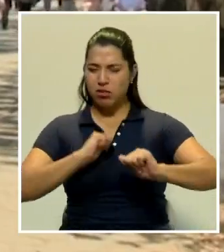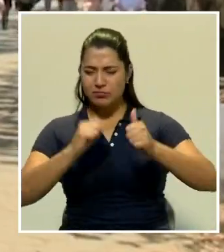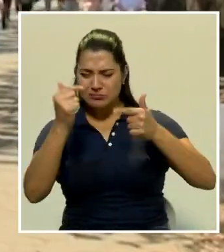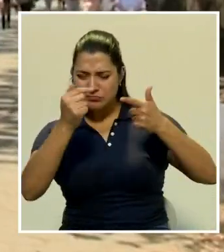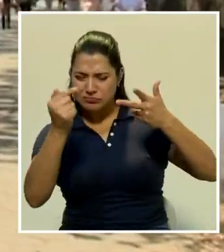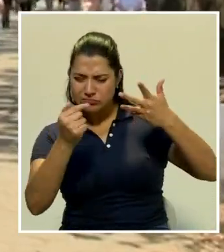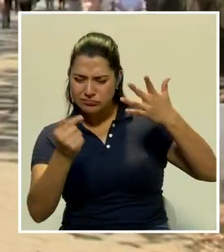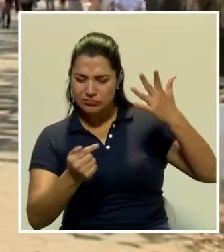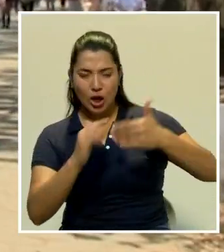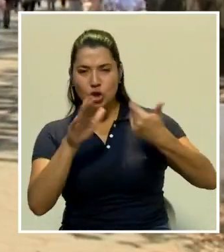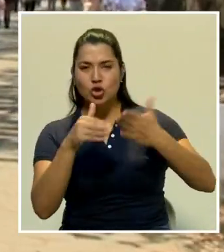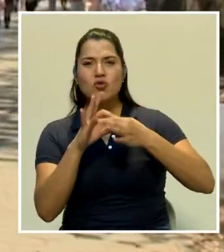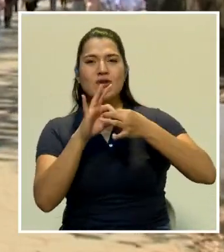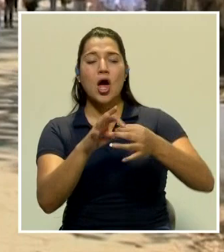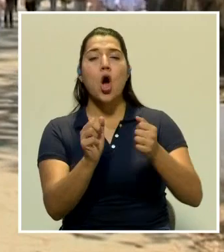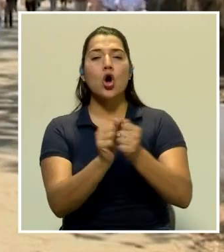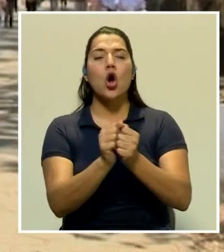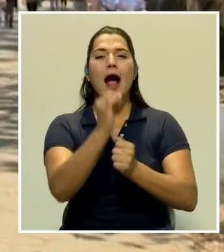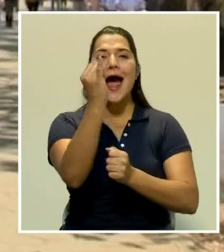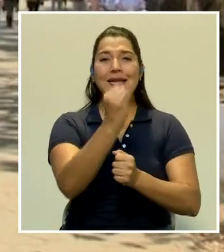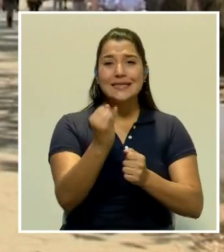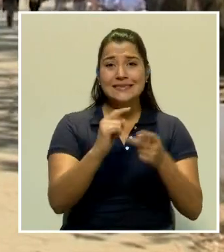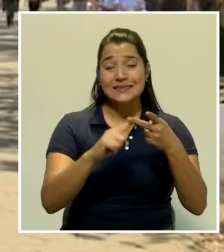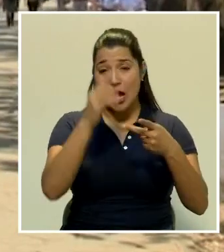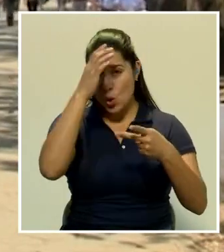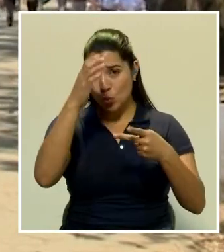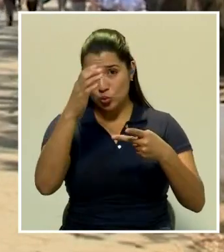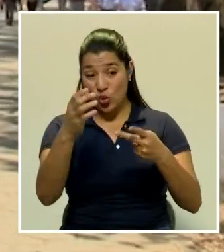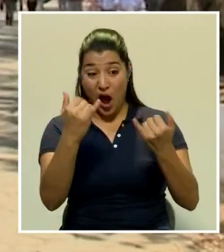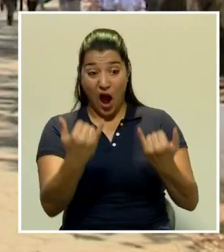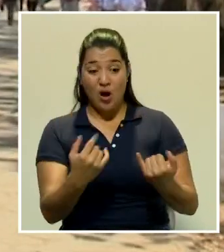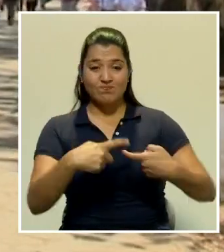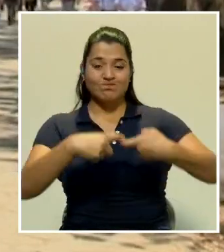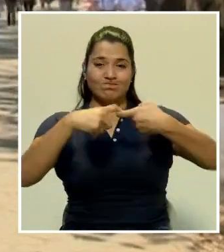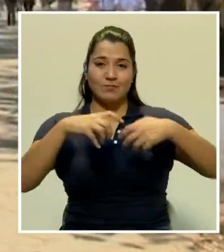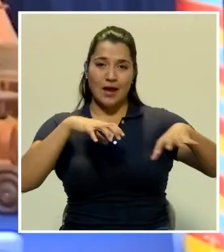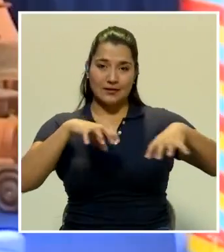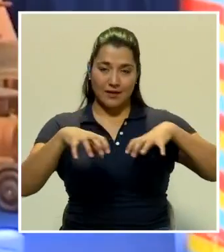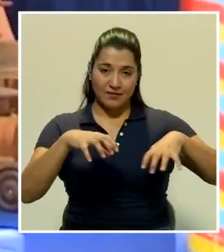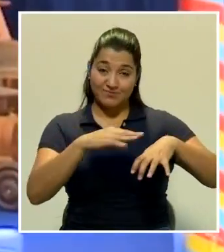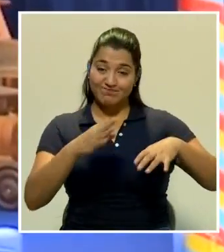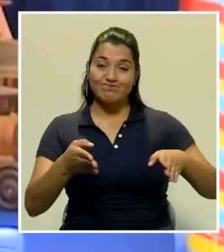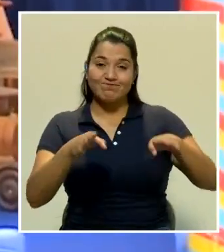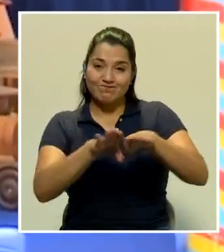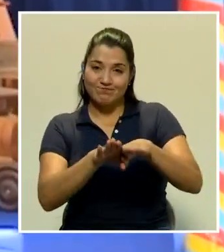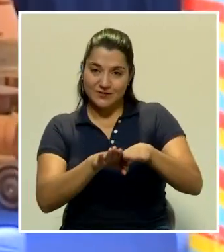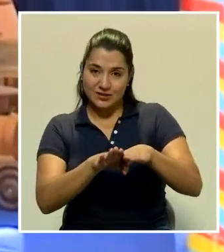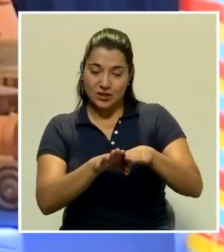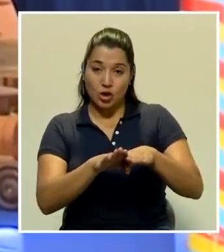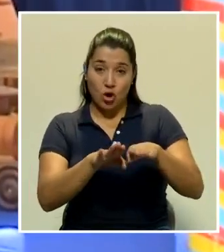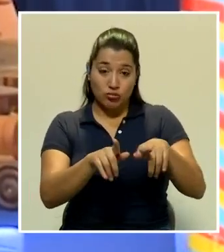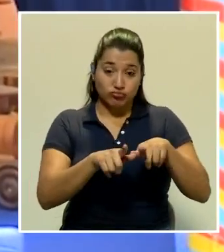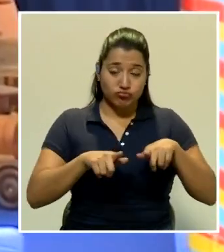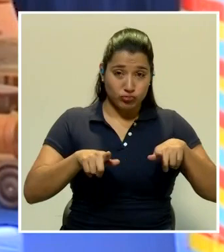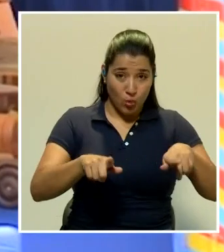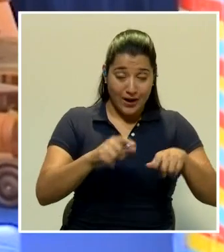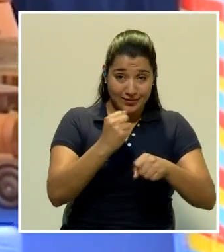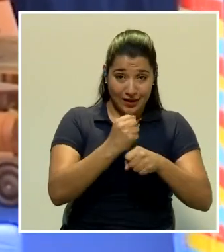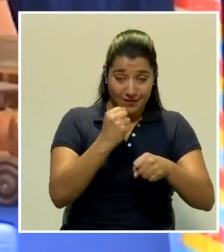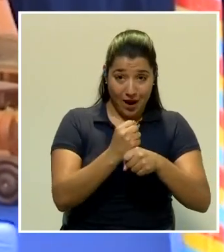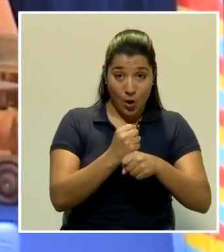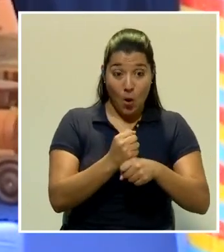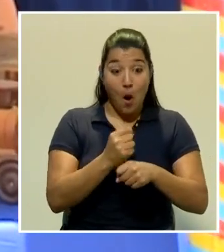sector artístico y cultural, sufrieran la suspensión de actividades y cierre de locales. A raíz de